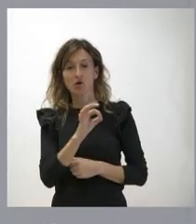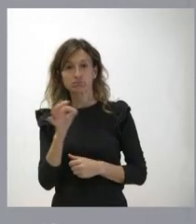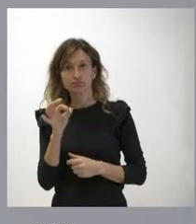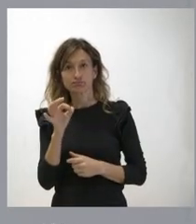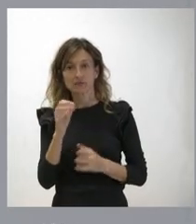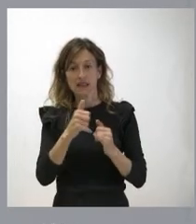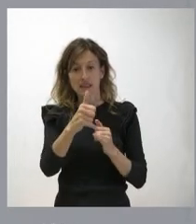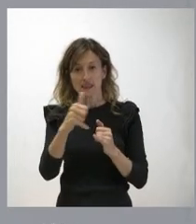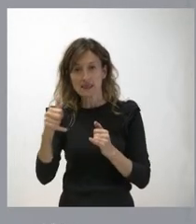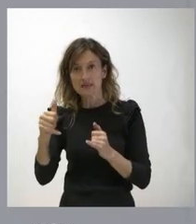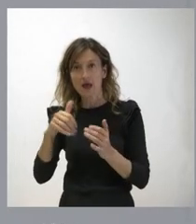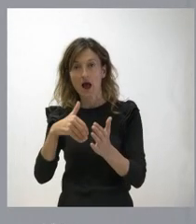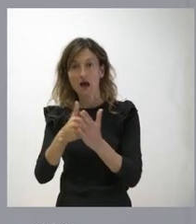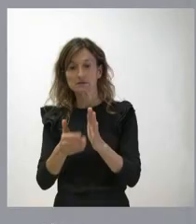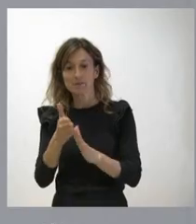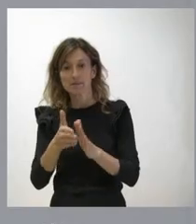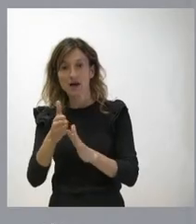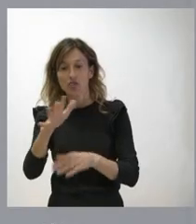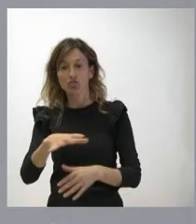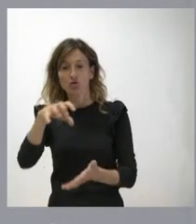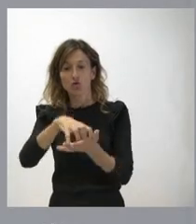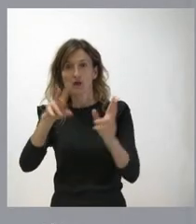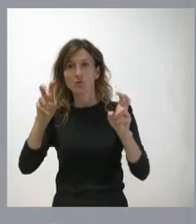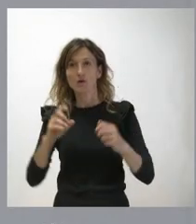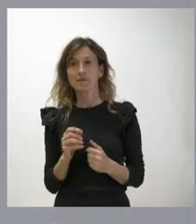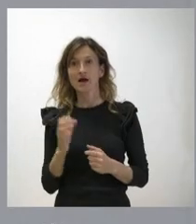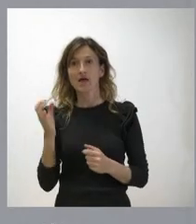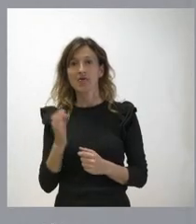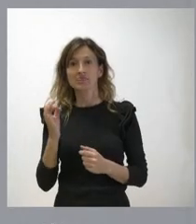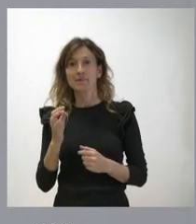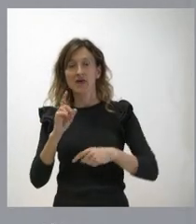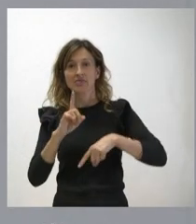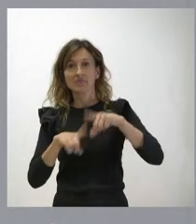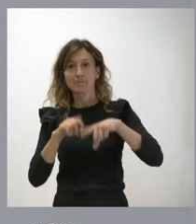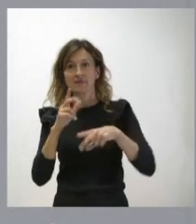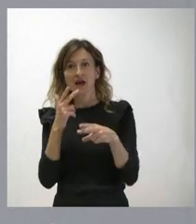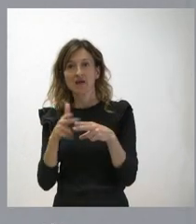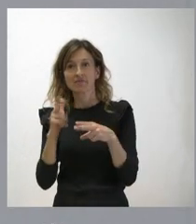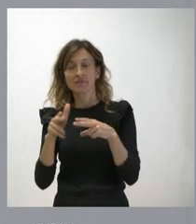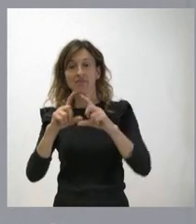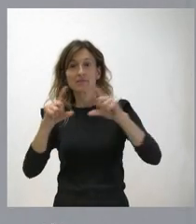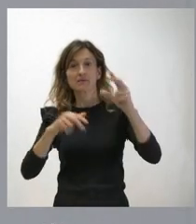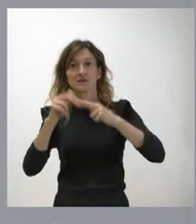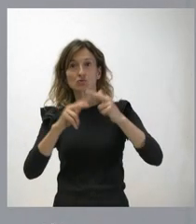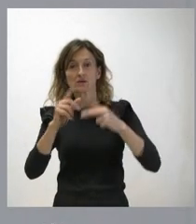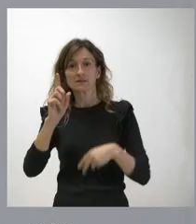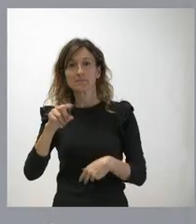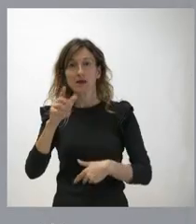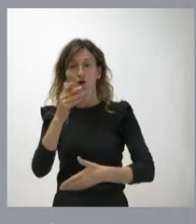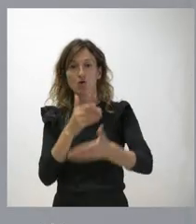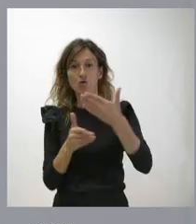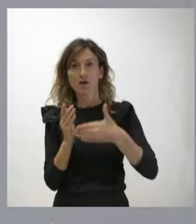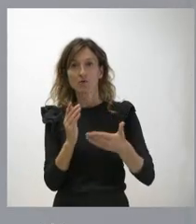redirección hacia la nueva ubicación pues se haga solamente en función de la actividad de la empresa constructora sino en colaboración con la